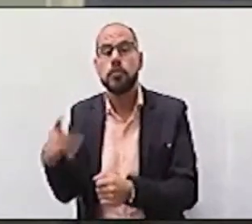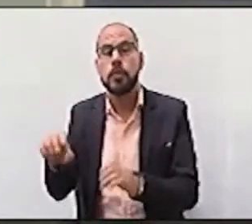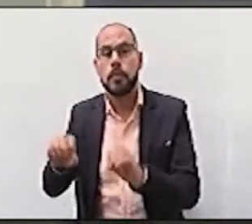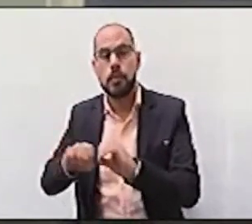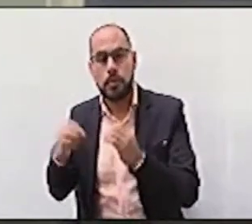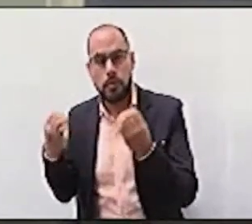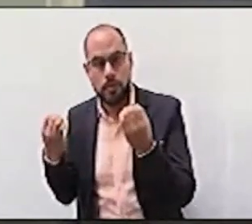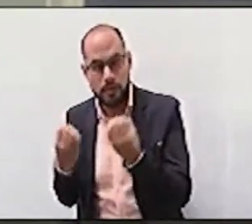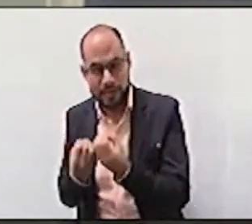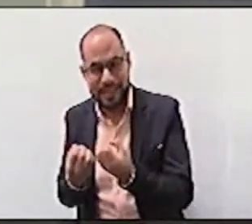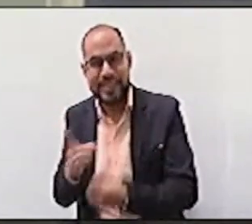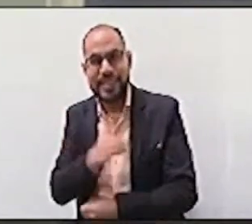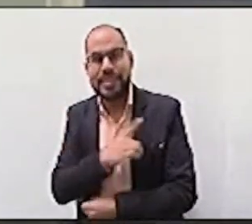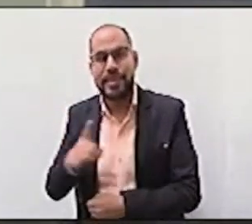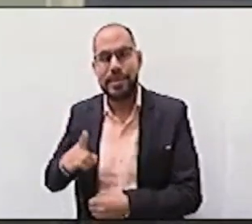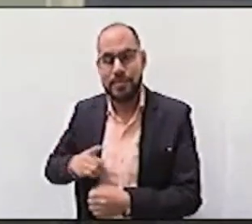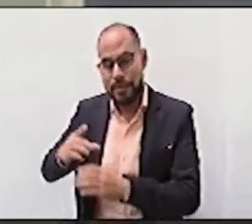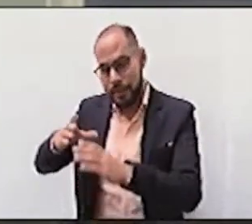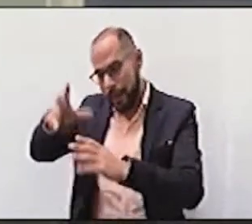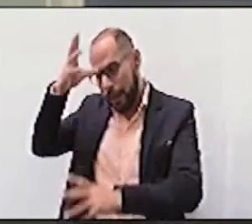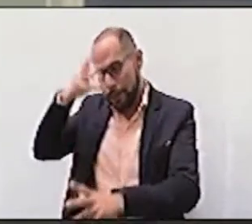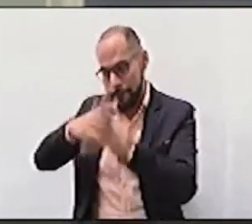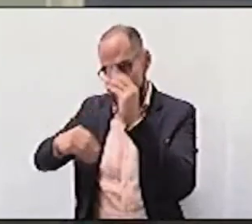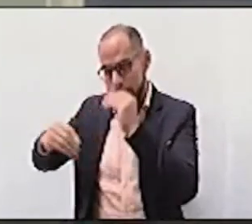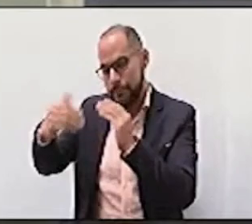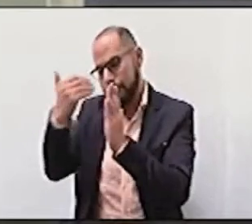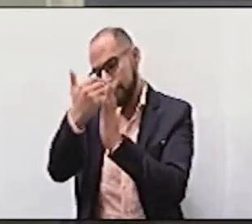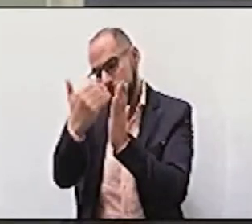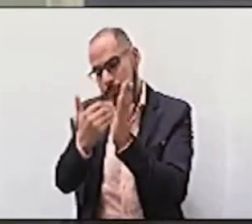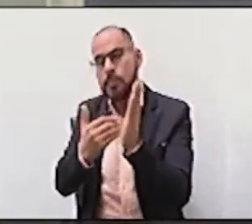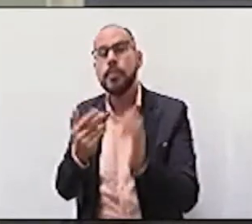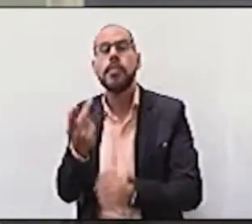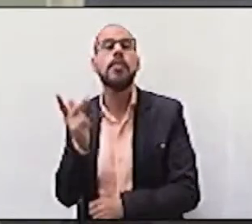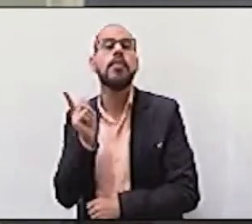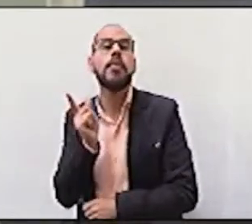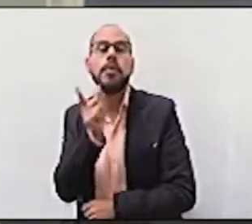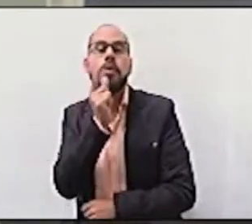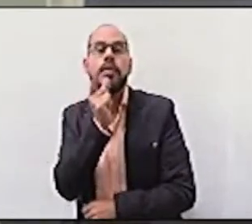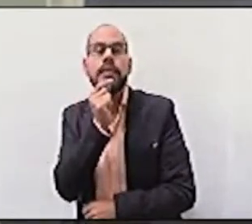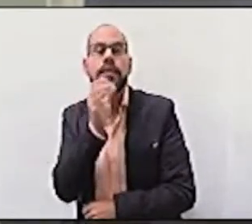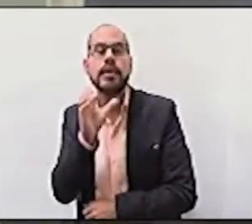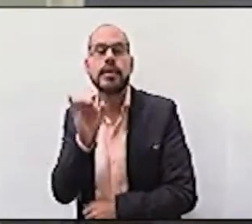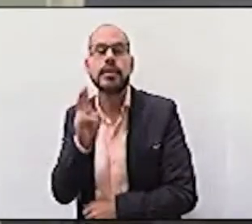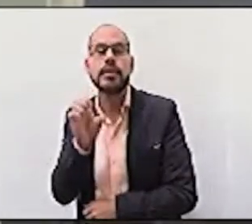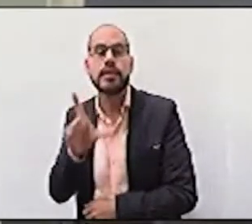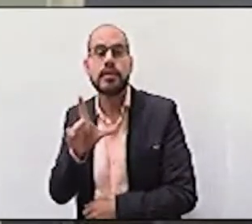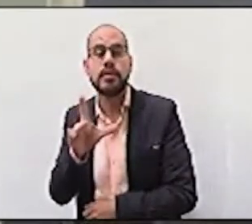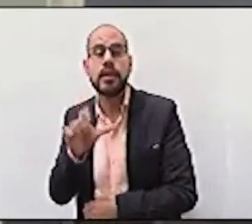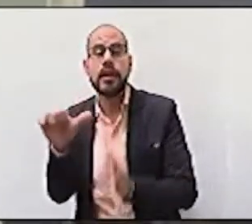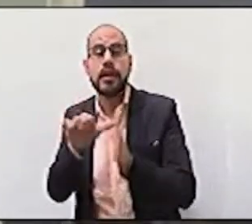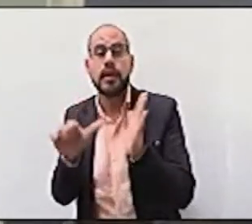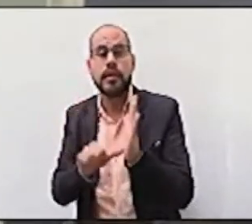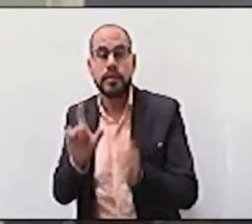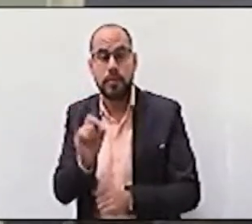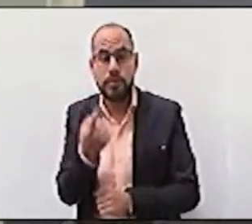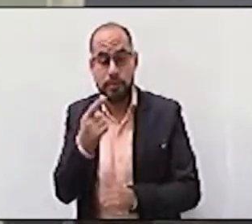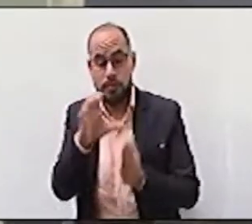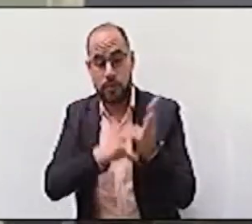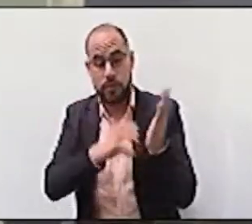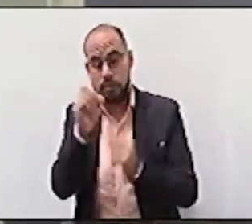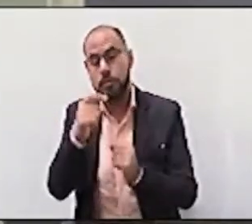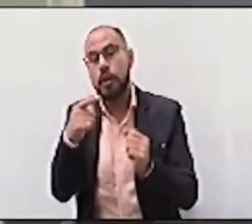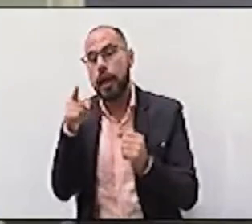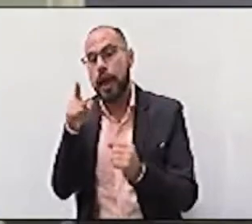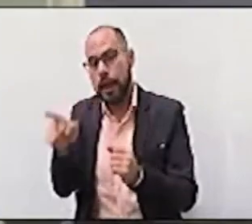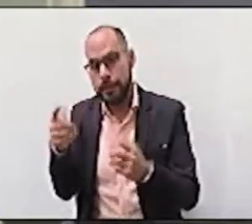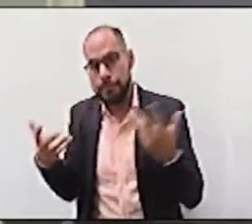medios y deberá capacitarse en la doctrina policial civil establecida en el artículo 21 de esta Constitución. ¿Por